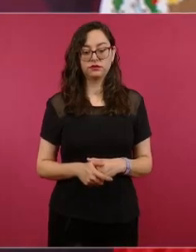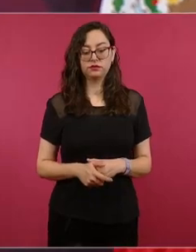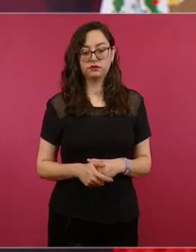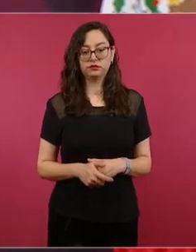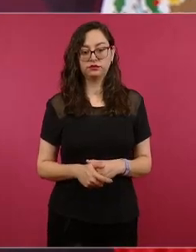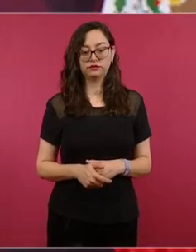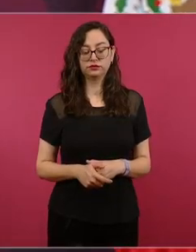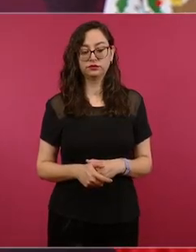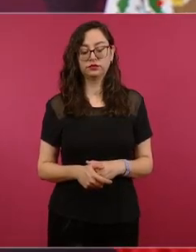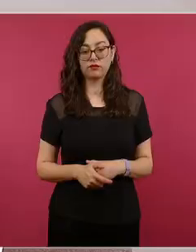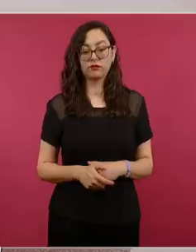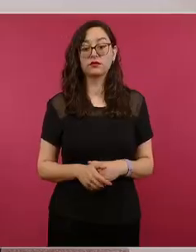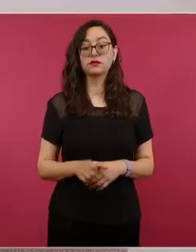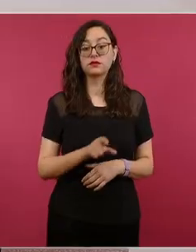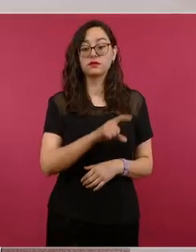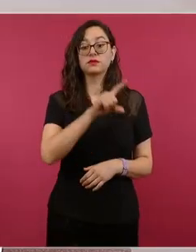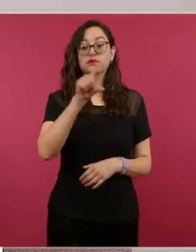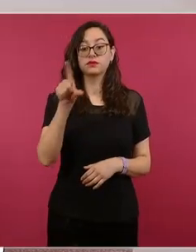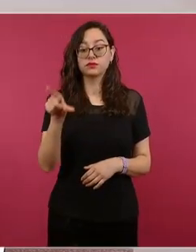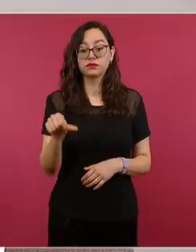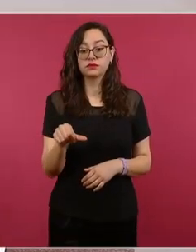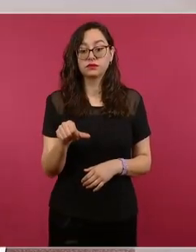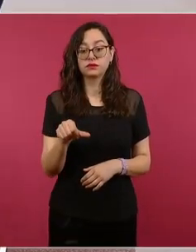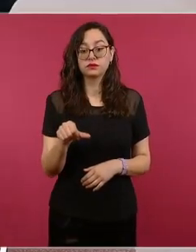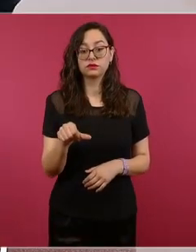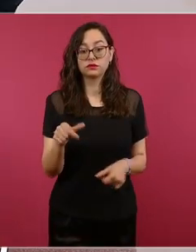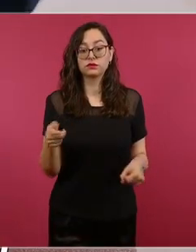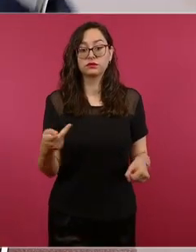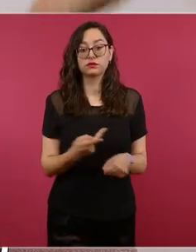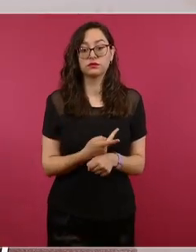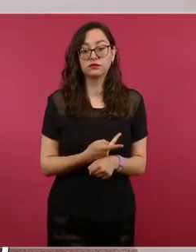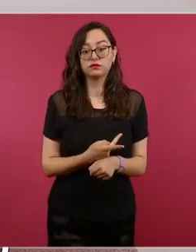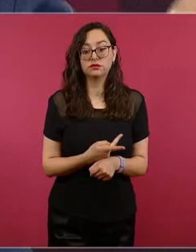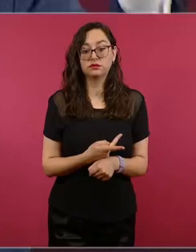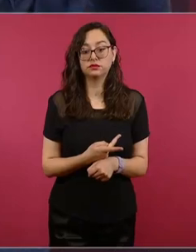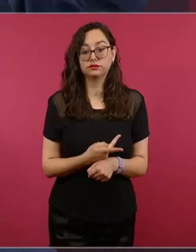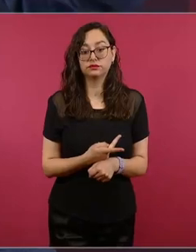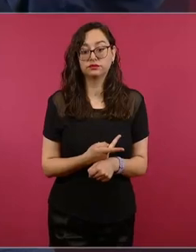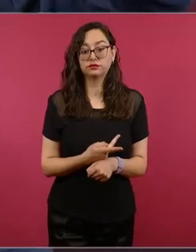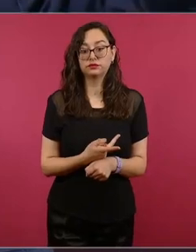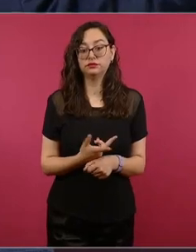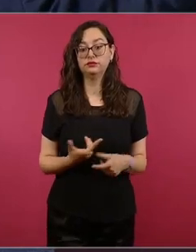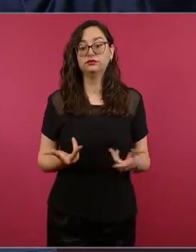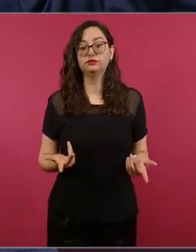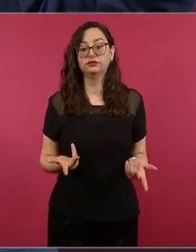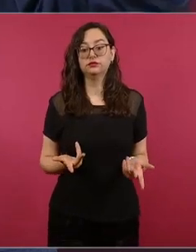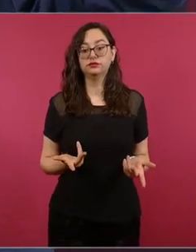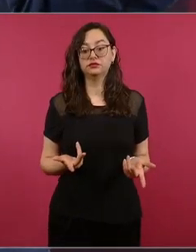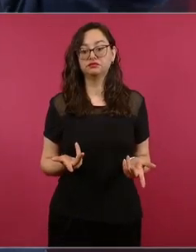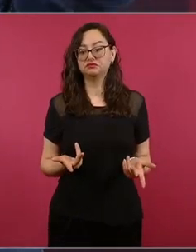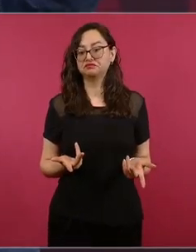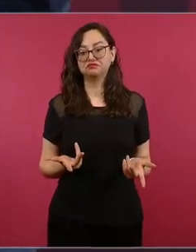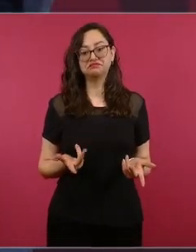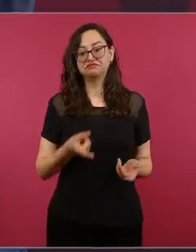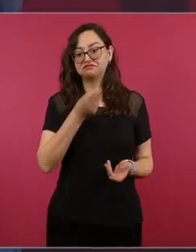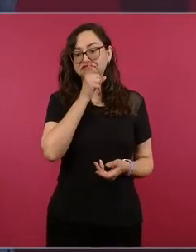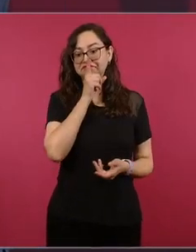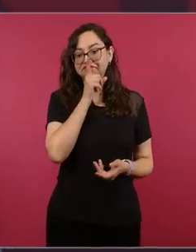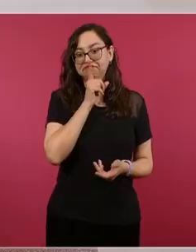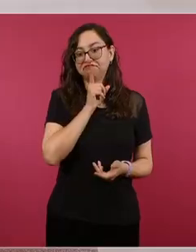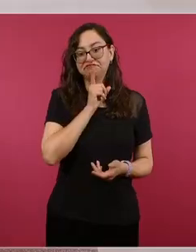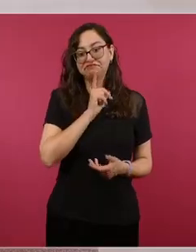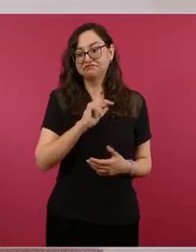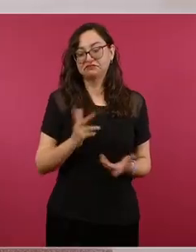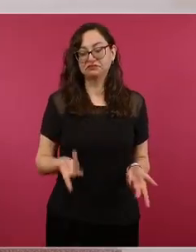ya resultó después de que no fue esa la ventaja, ¿no?, por la que